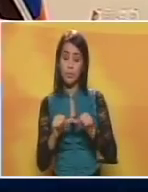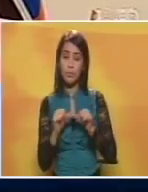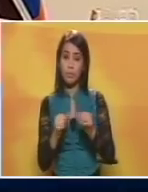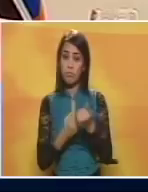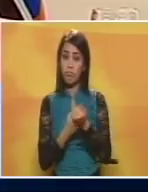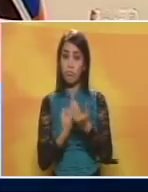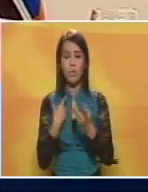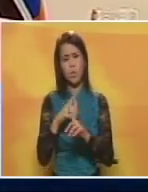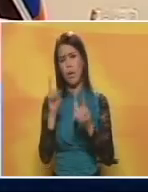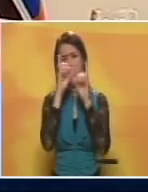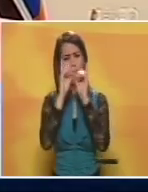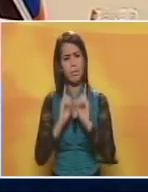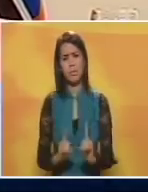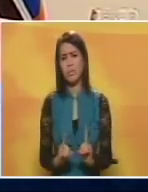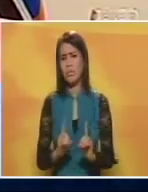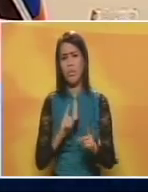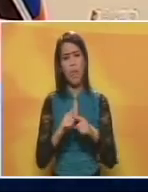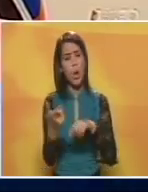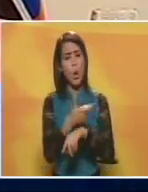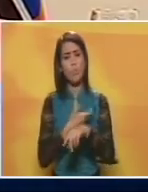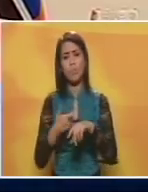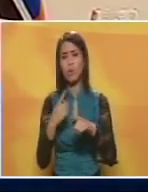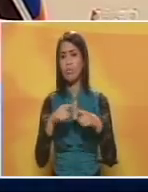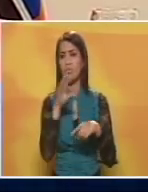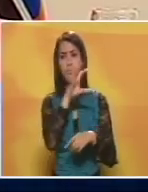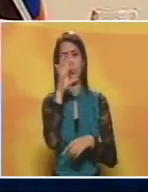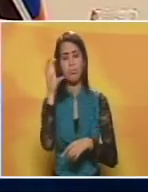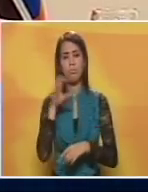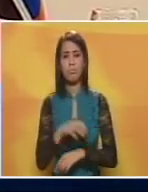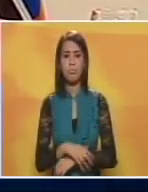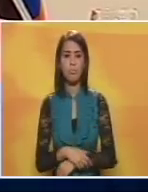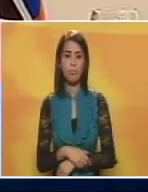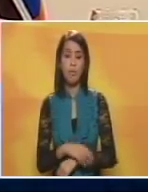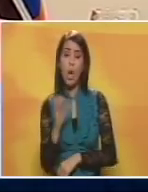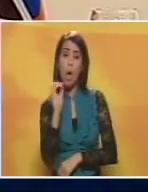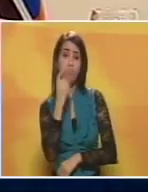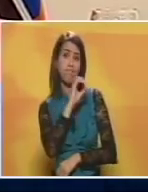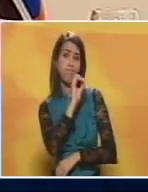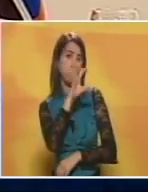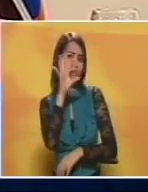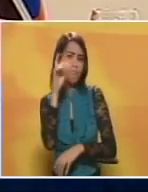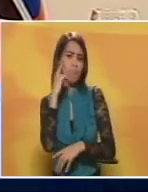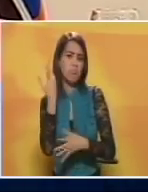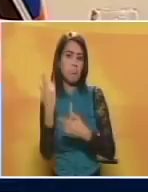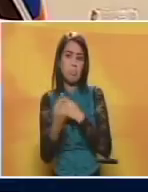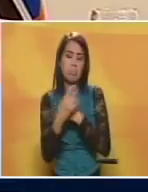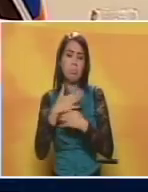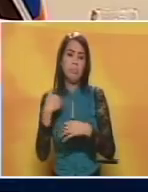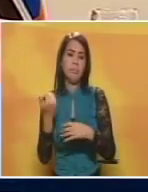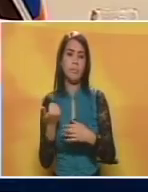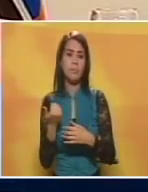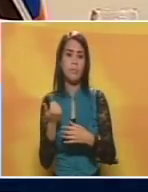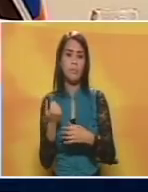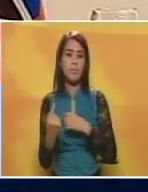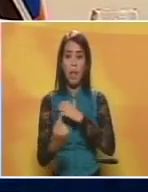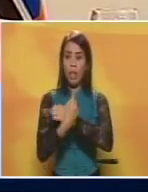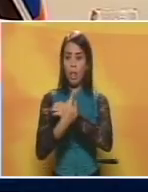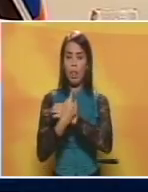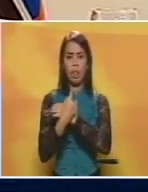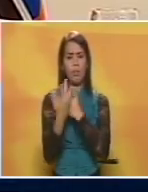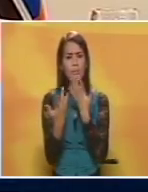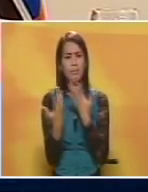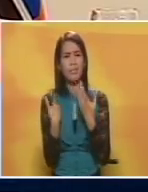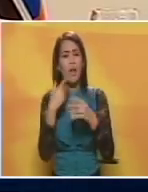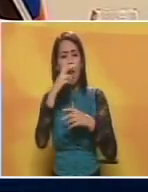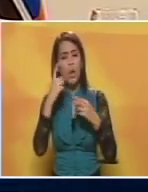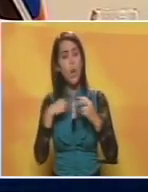No a las decisiones de gobiernos y naciones que pretendan interferir